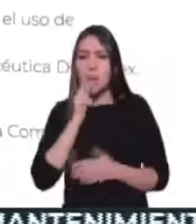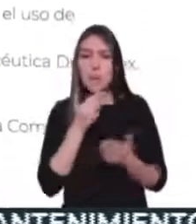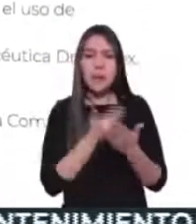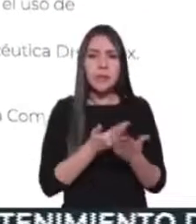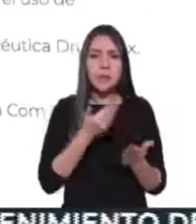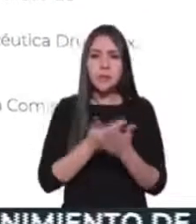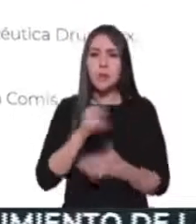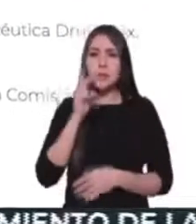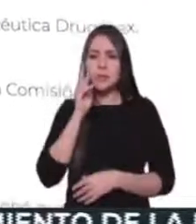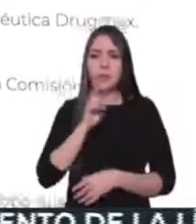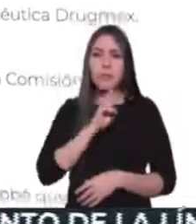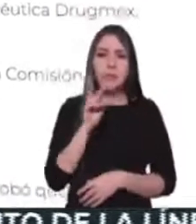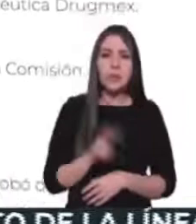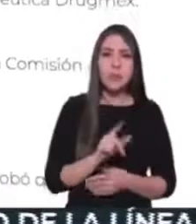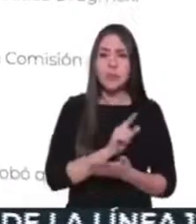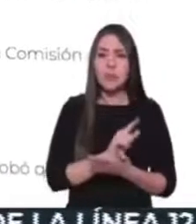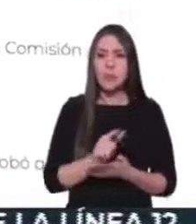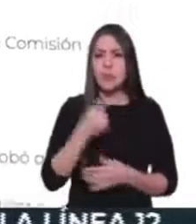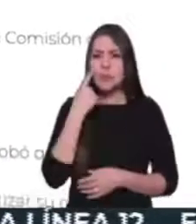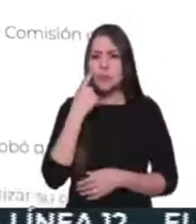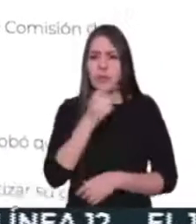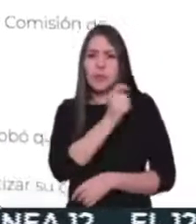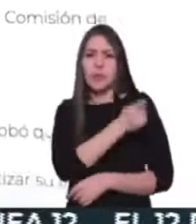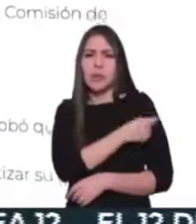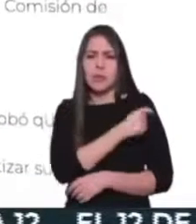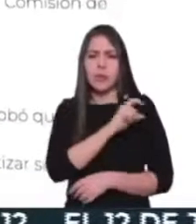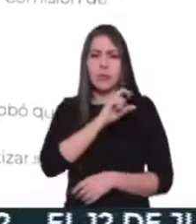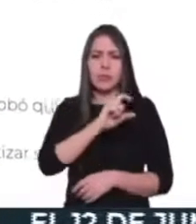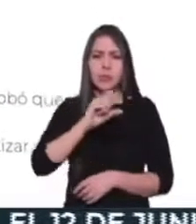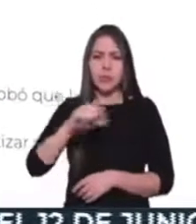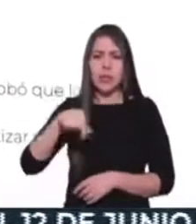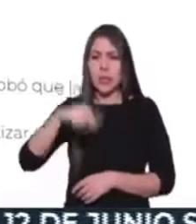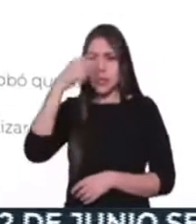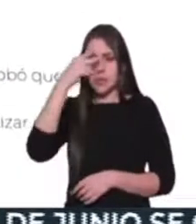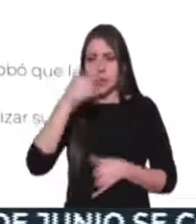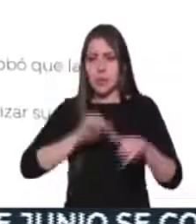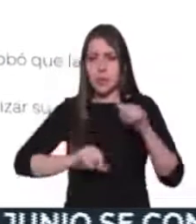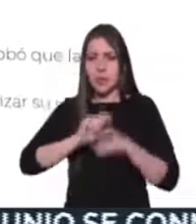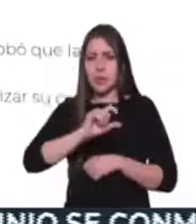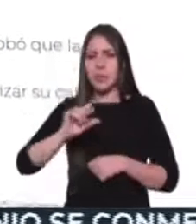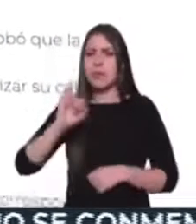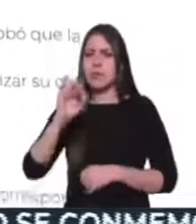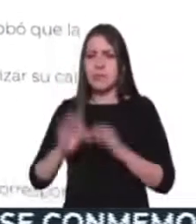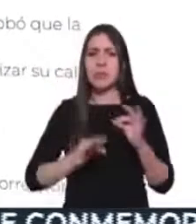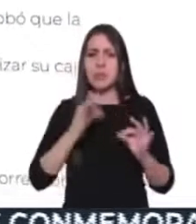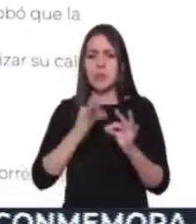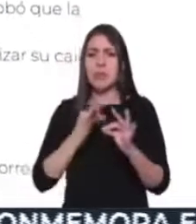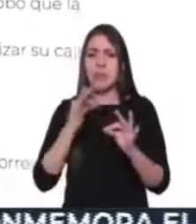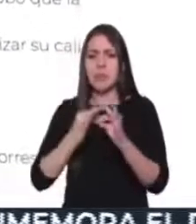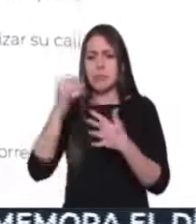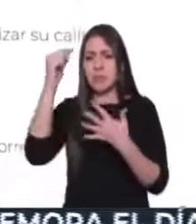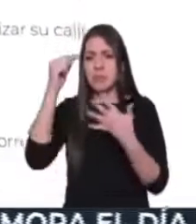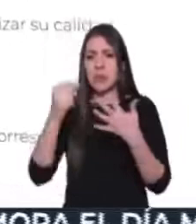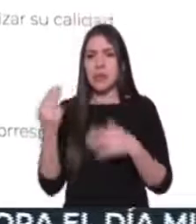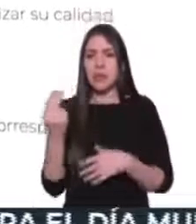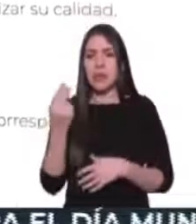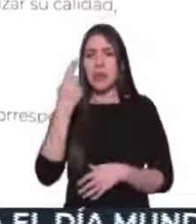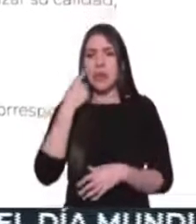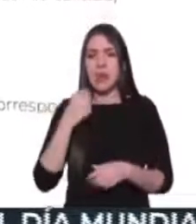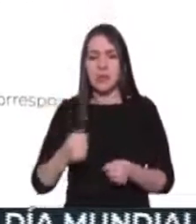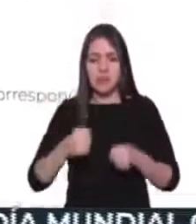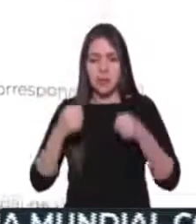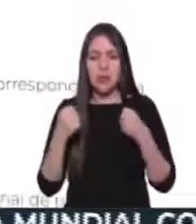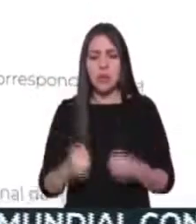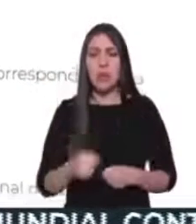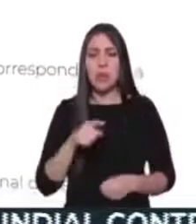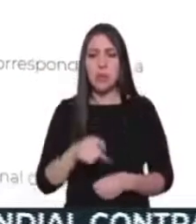y potencia, se comprobó que la vacuna en su presentación envasada en México cumple con las especificaciones requeridas para garantizar